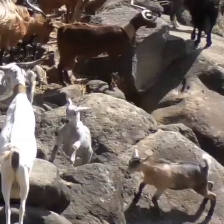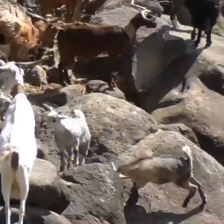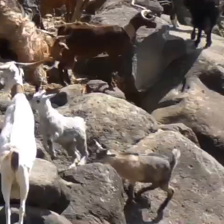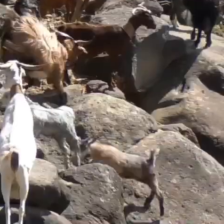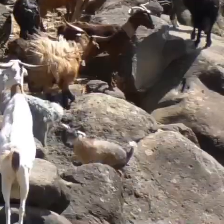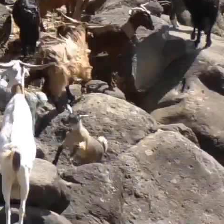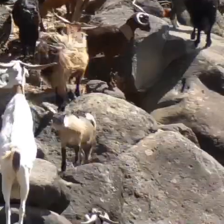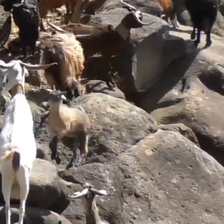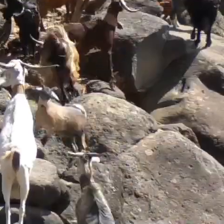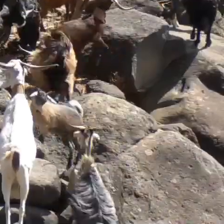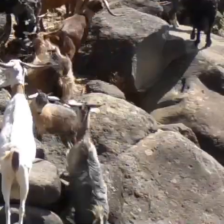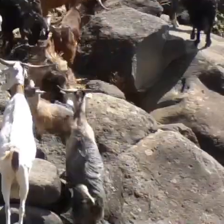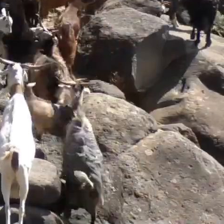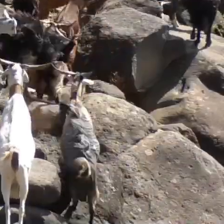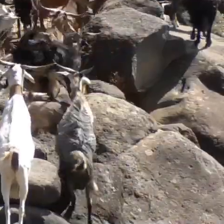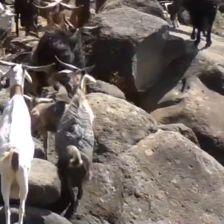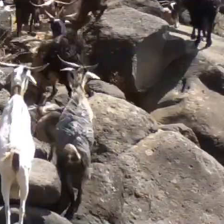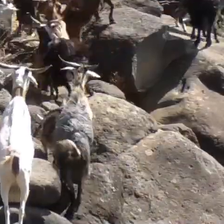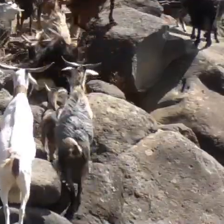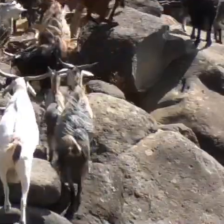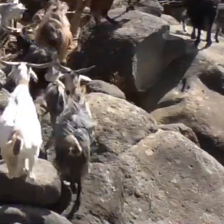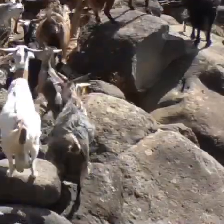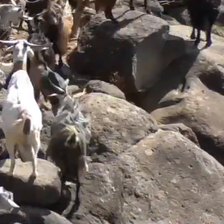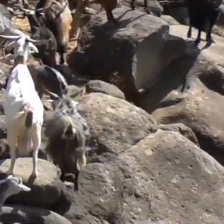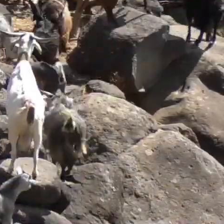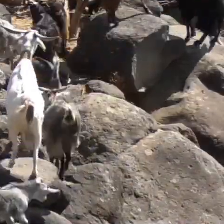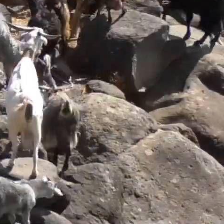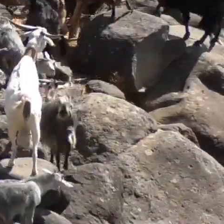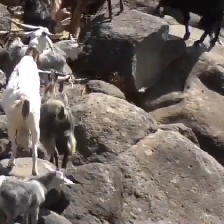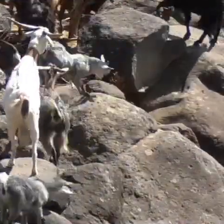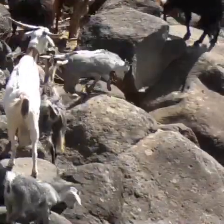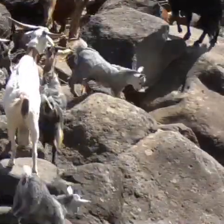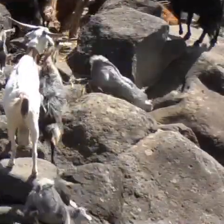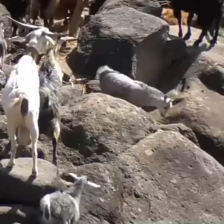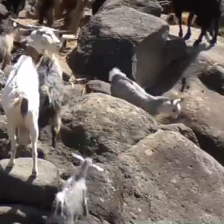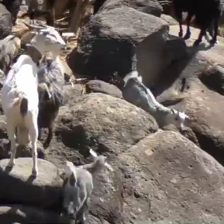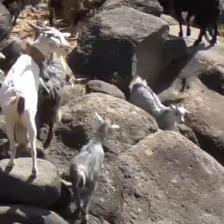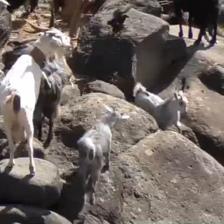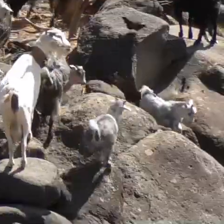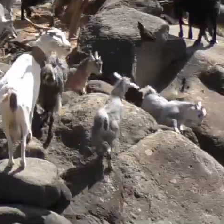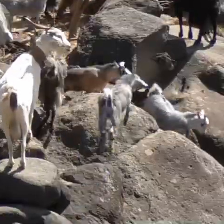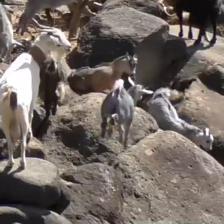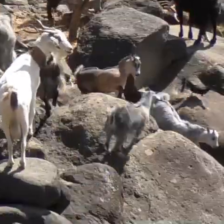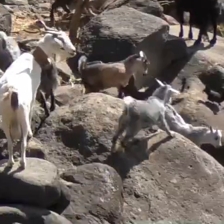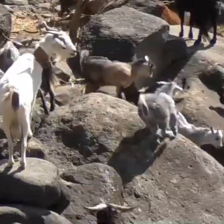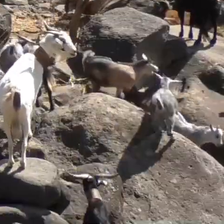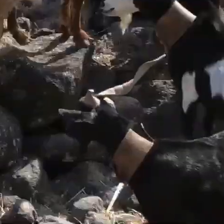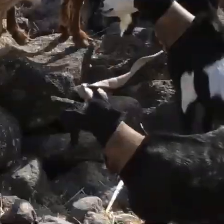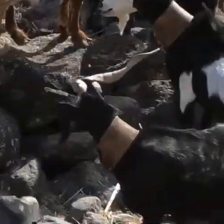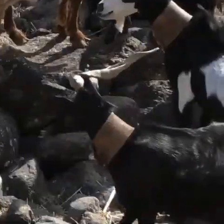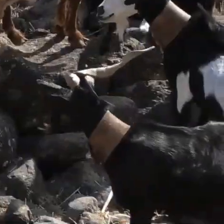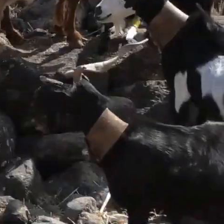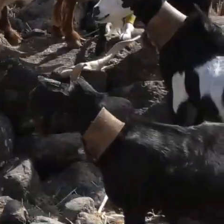y hacer la convocatoria. Como saben, la convocatoria no se puede hacer porque están interrumpidos los plazos por el decreto de alarma y, por lo